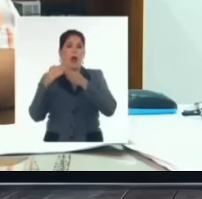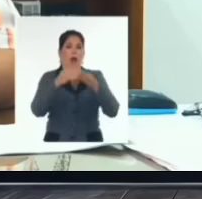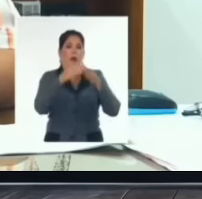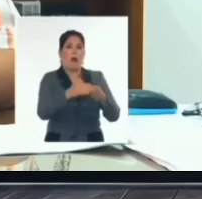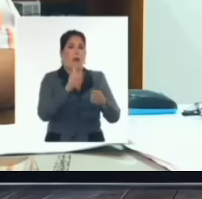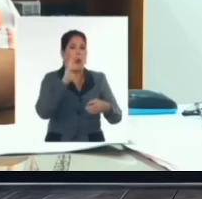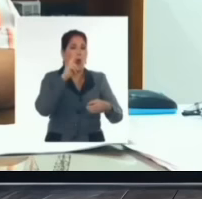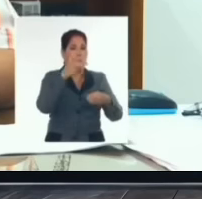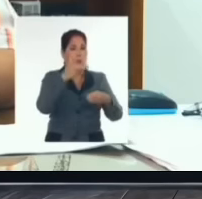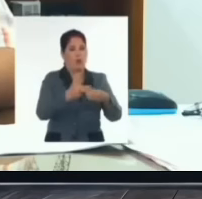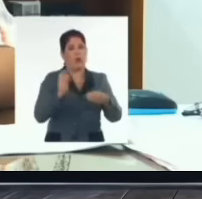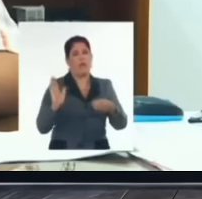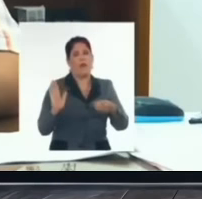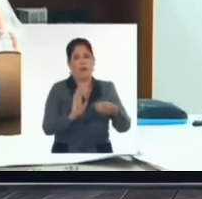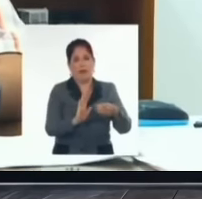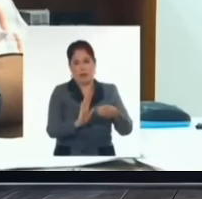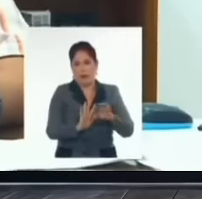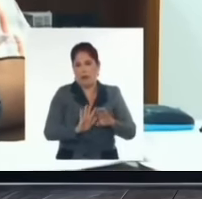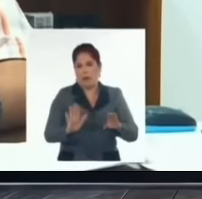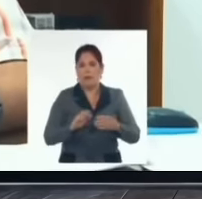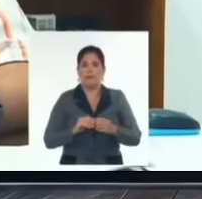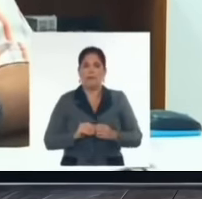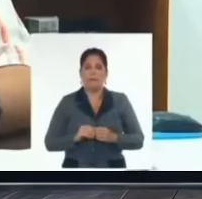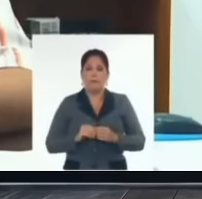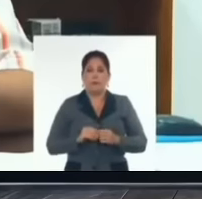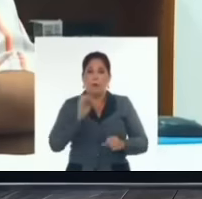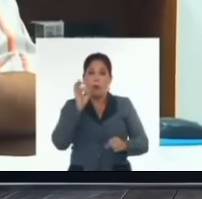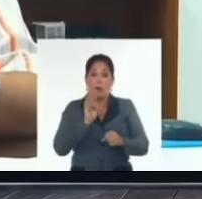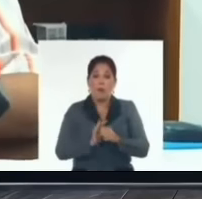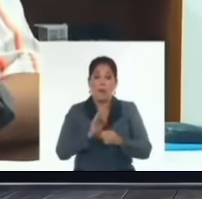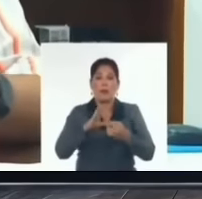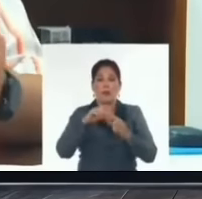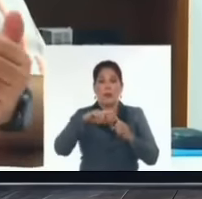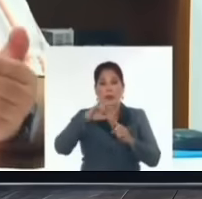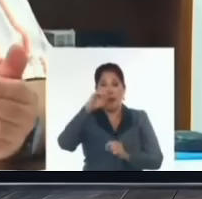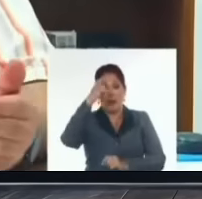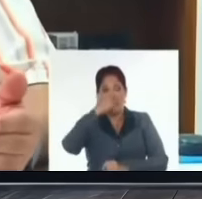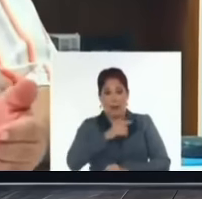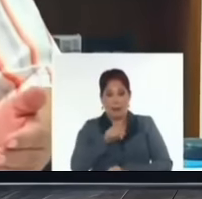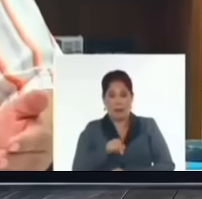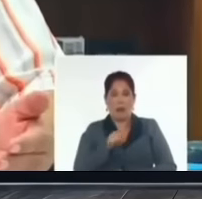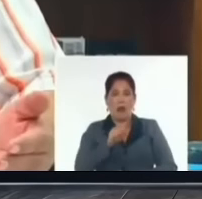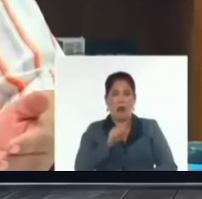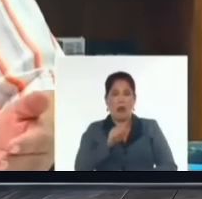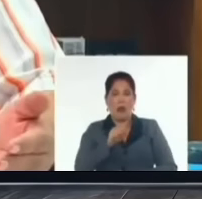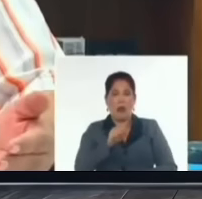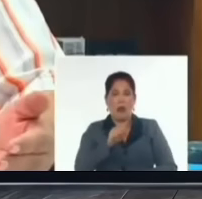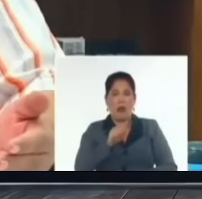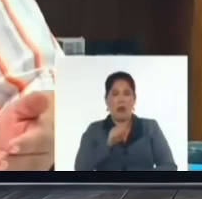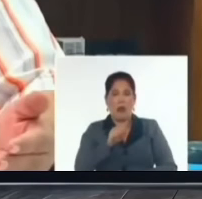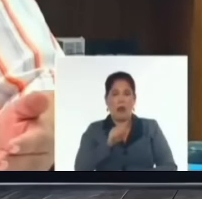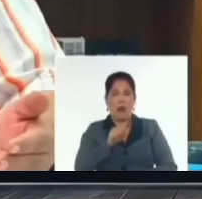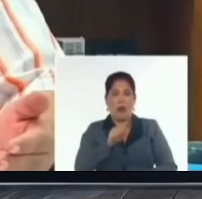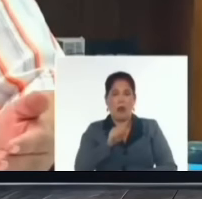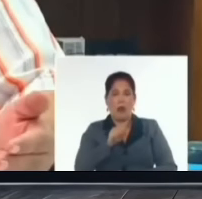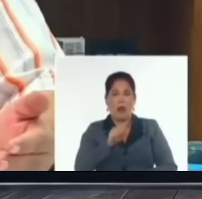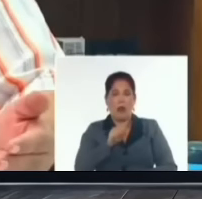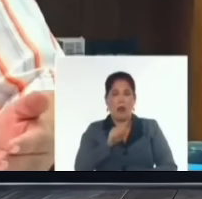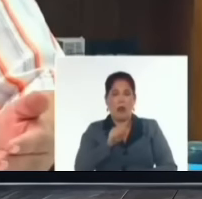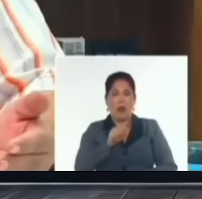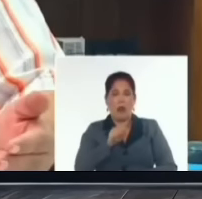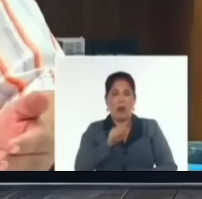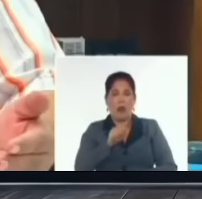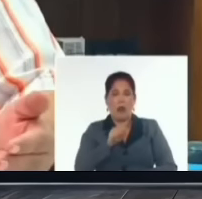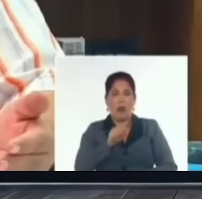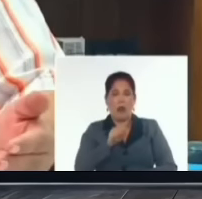algunas cantidades de combustible entrando bitera dos TR días después yo